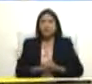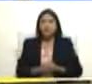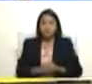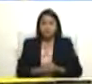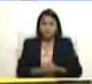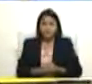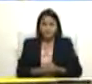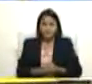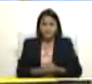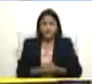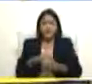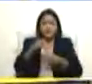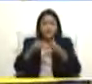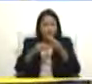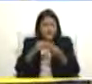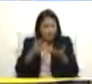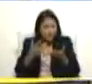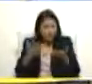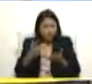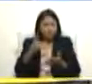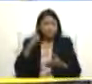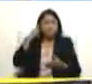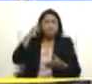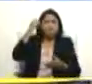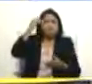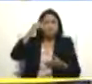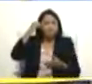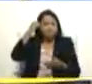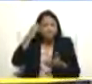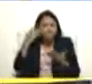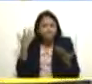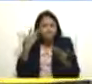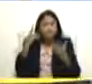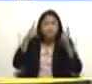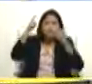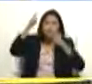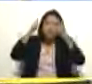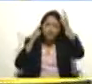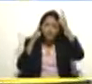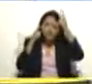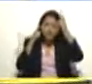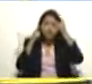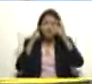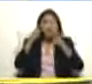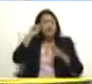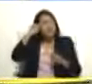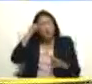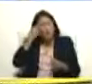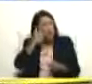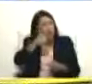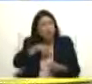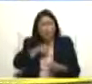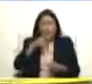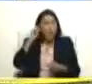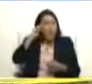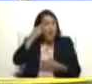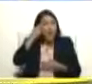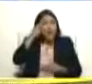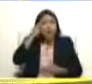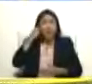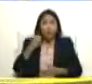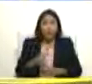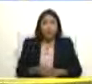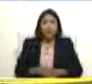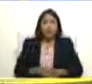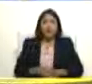se hizo la reflexión, y el comandante Chávez, lo recuerdo clarito, porque fue en la